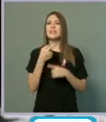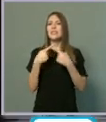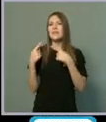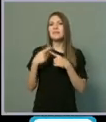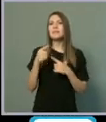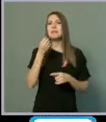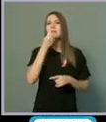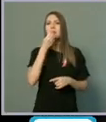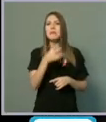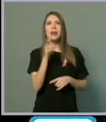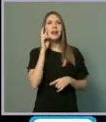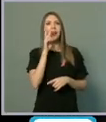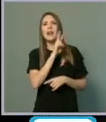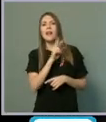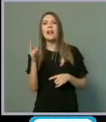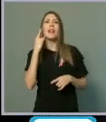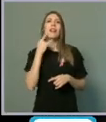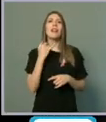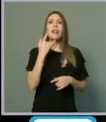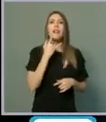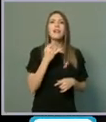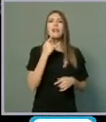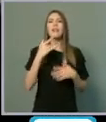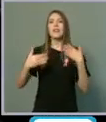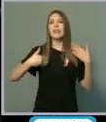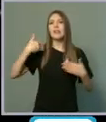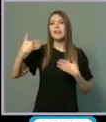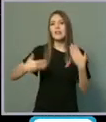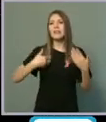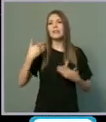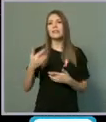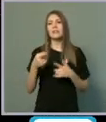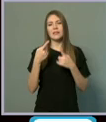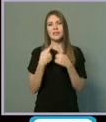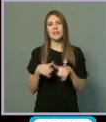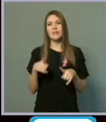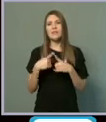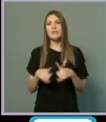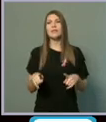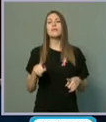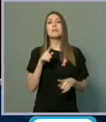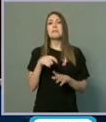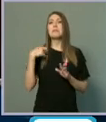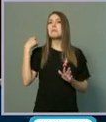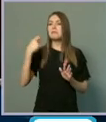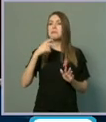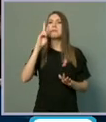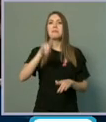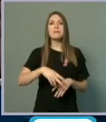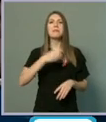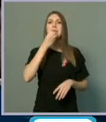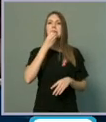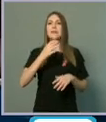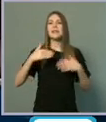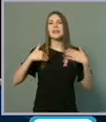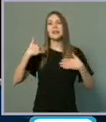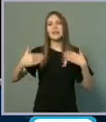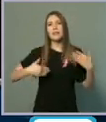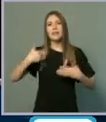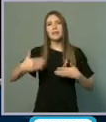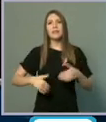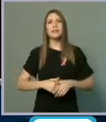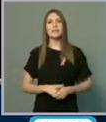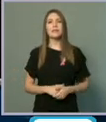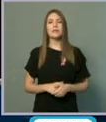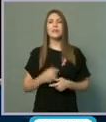el esperpento, o sea, le gustan el humor muy negro, muy ácido. Hace películas muy divertidas que luego no hemos